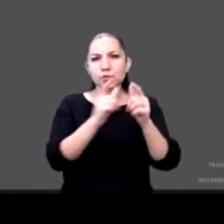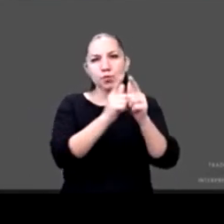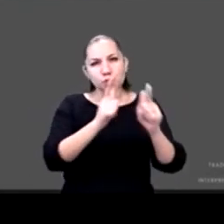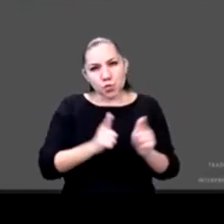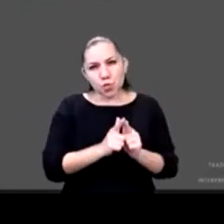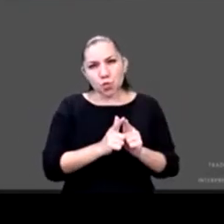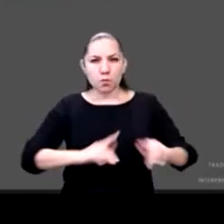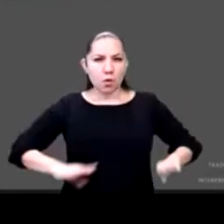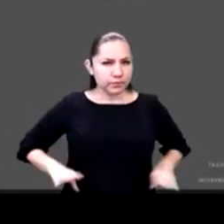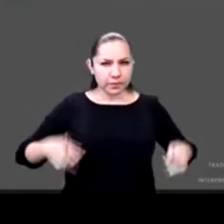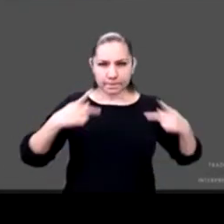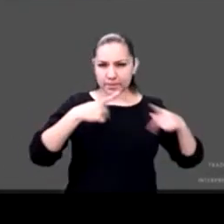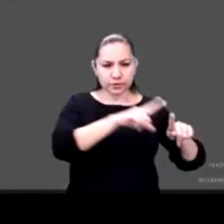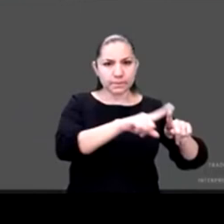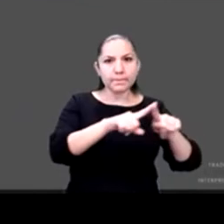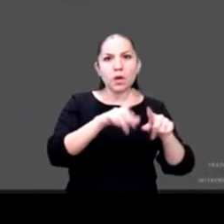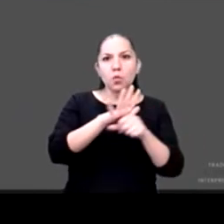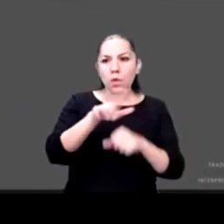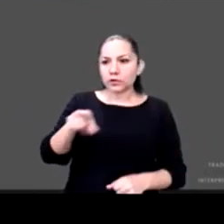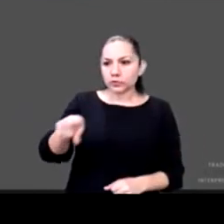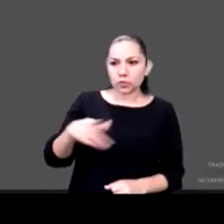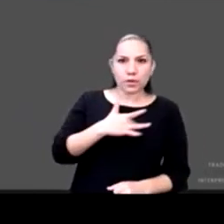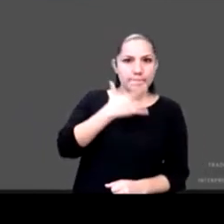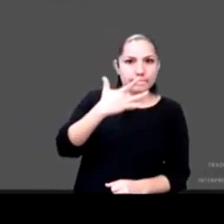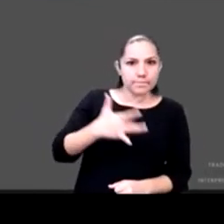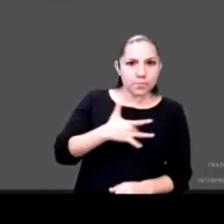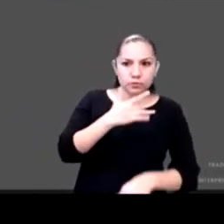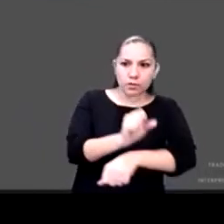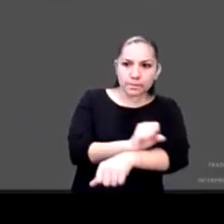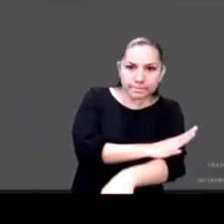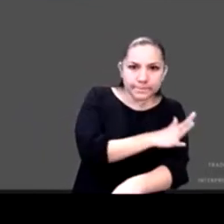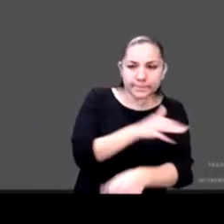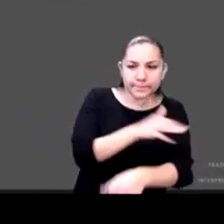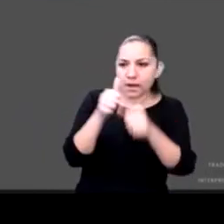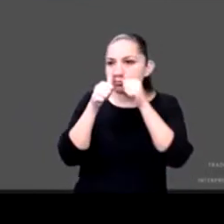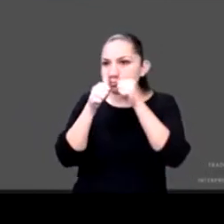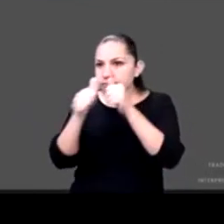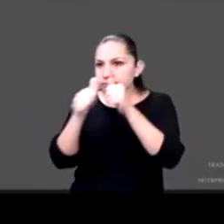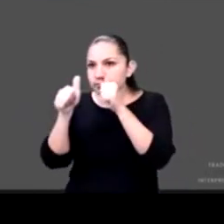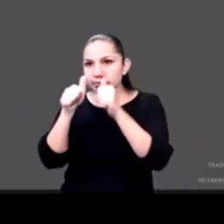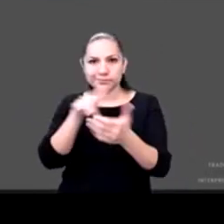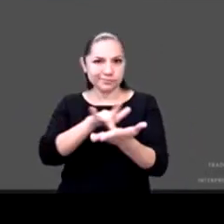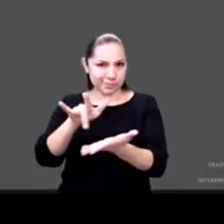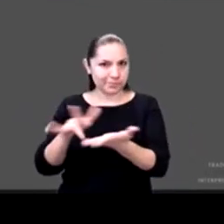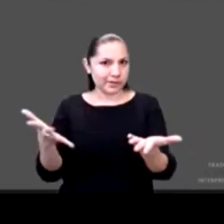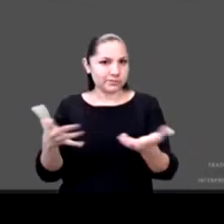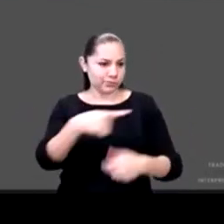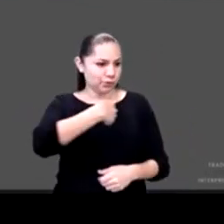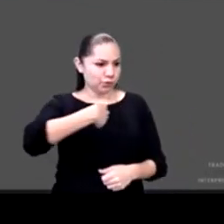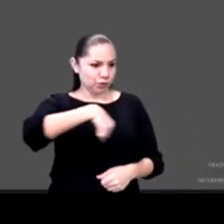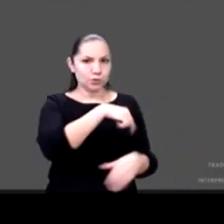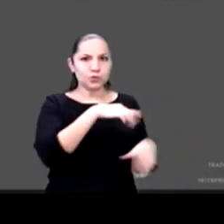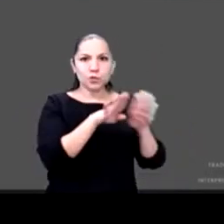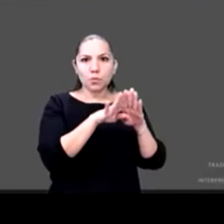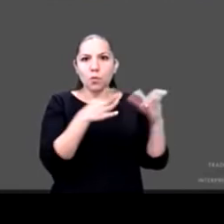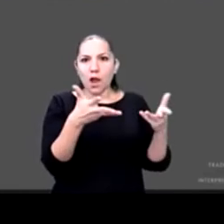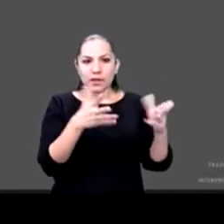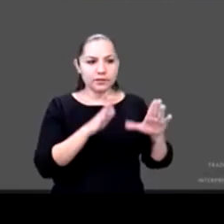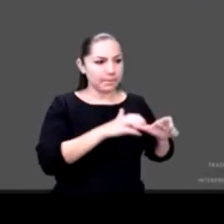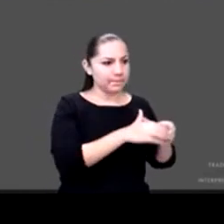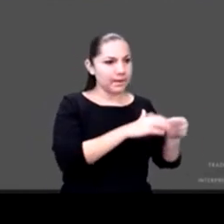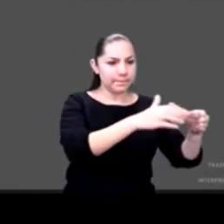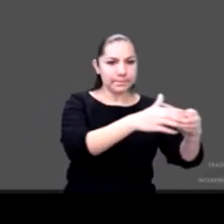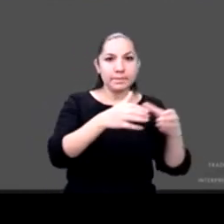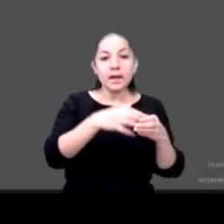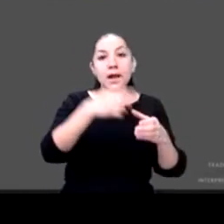podemos reflexionar nosotros como organizaciones al respecto y cómo podemos realmente apoyar muchísimo para fortalecer